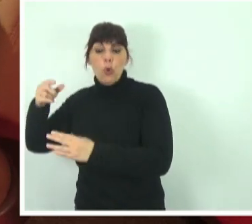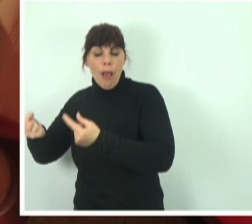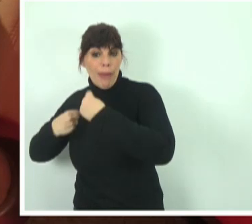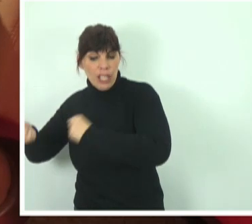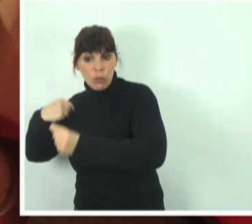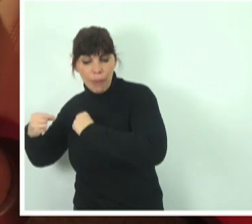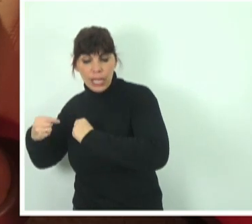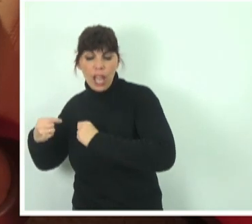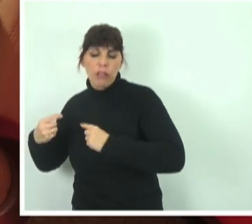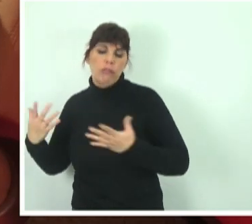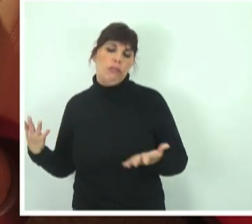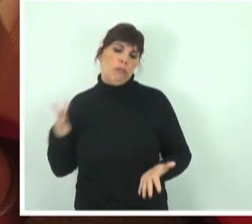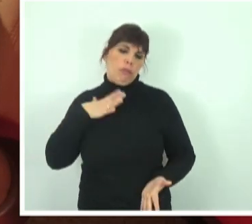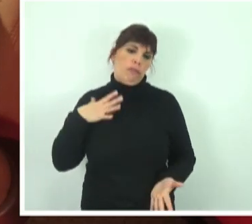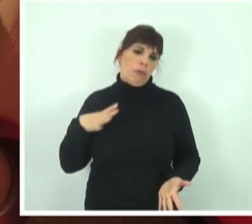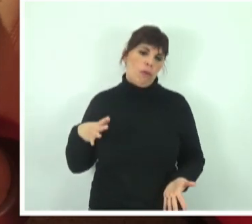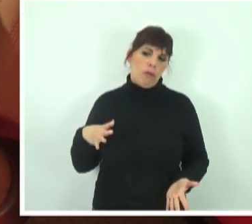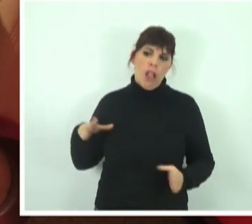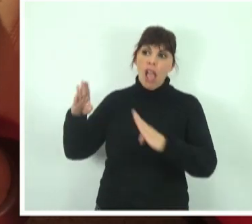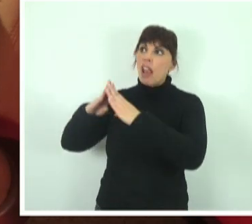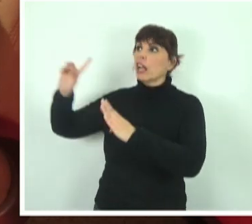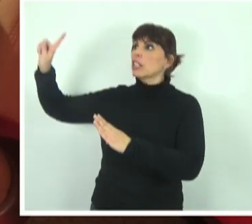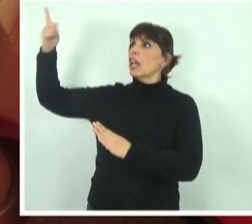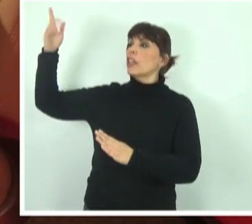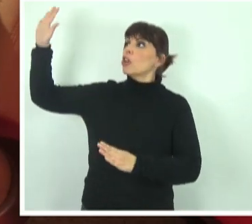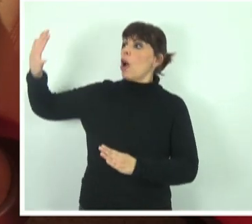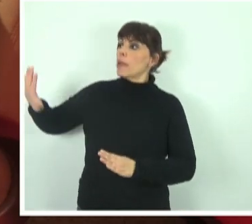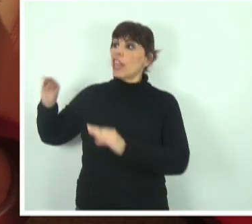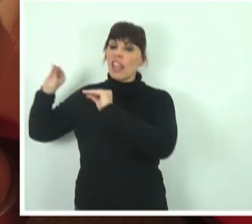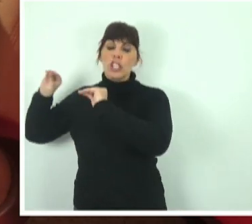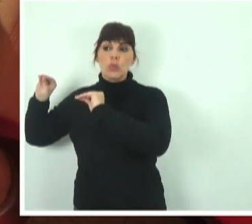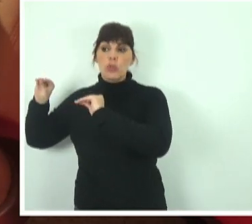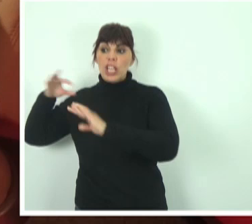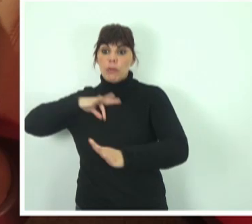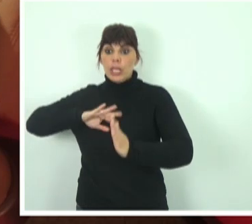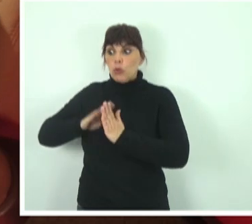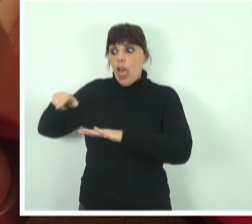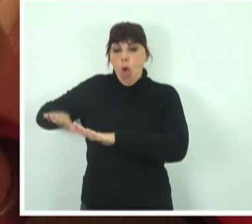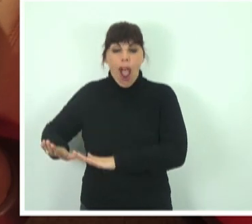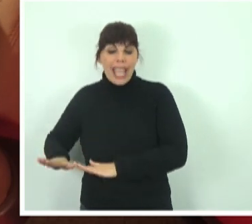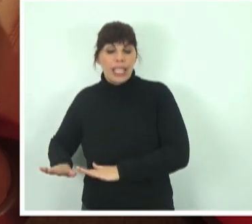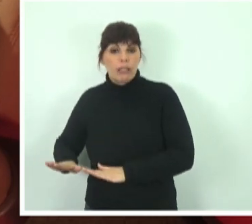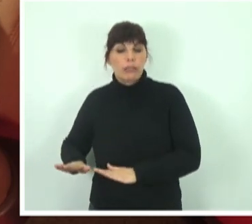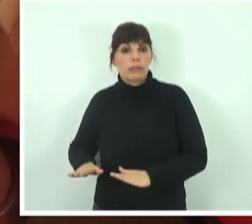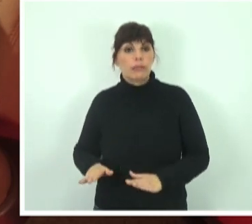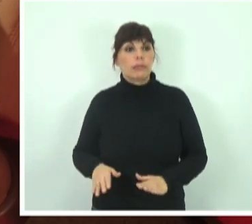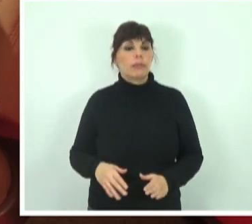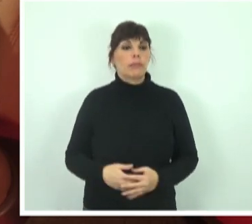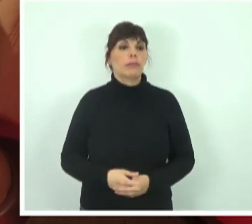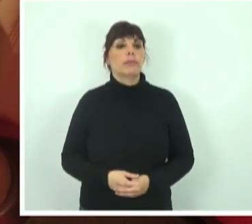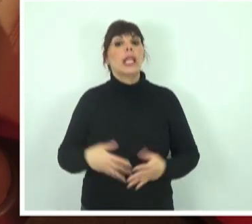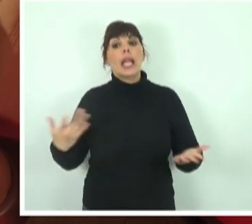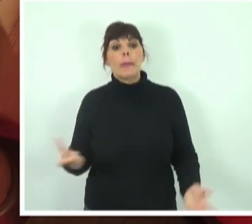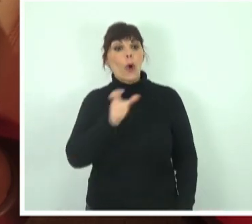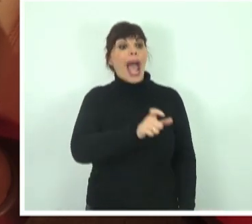la presencia del Espíritu Santo. Lo que ha pasado, que algunos han tomado toda esta